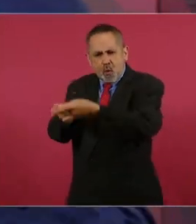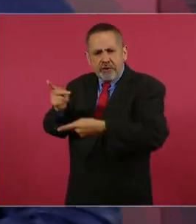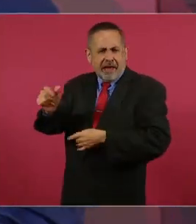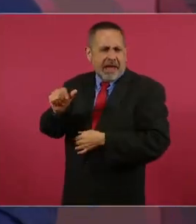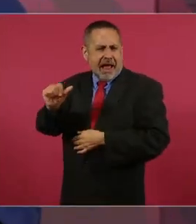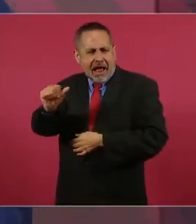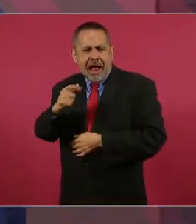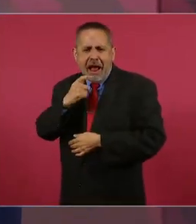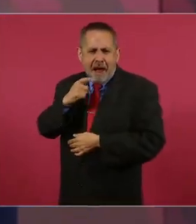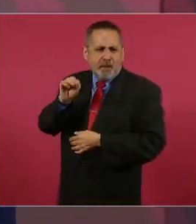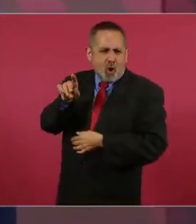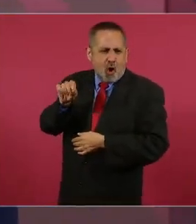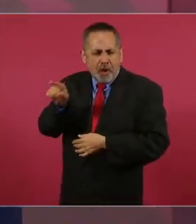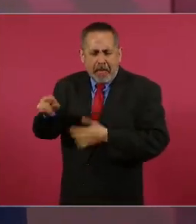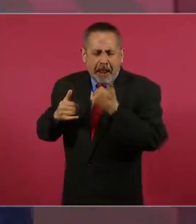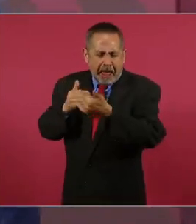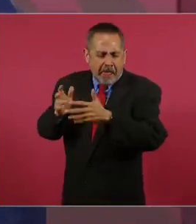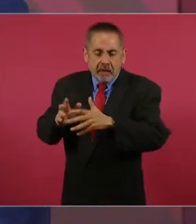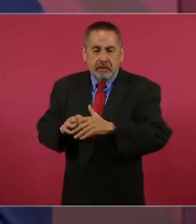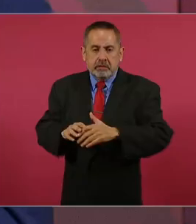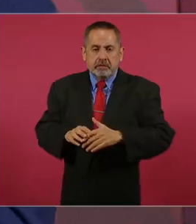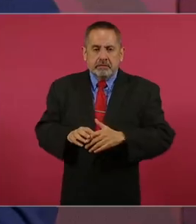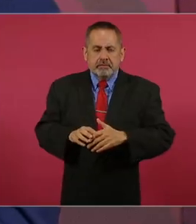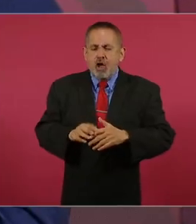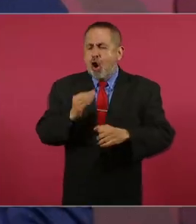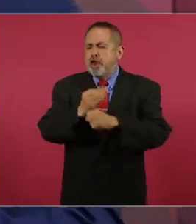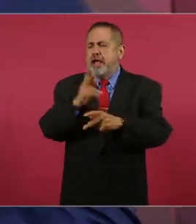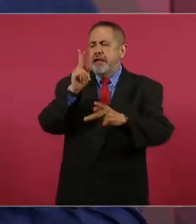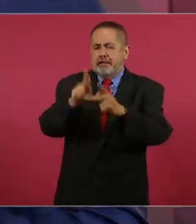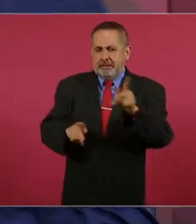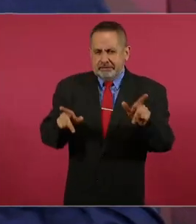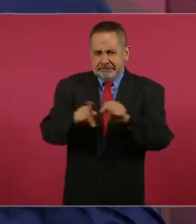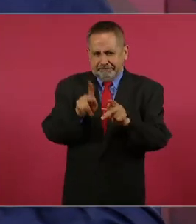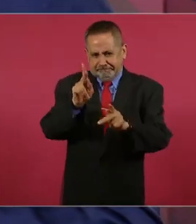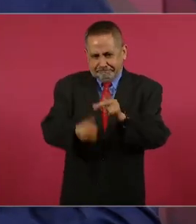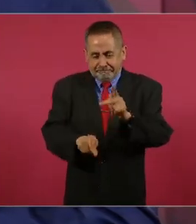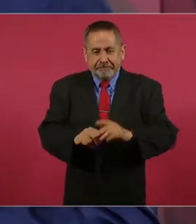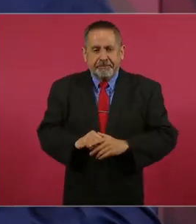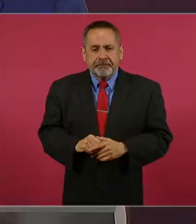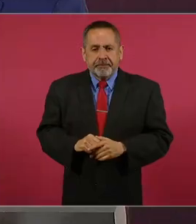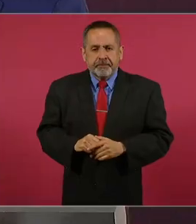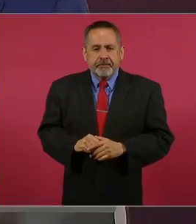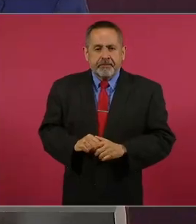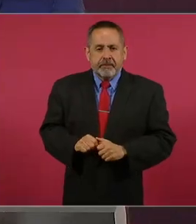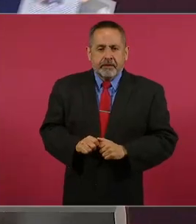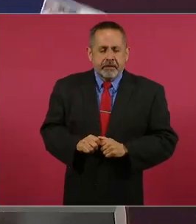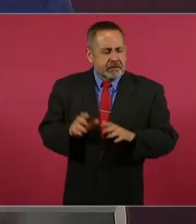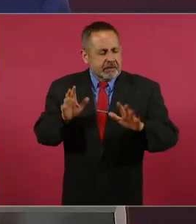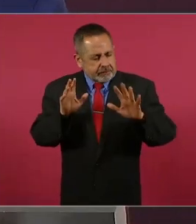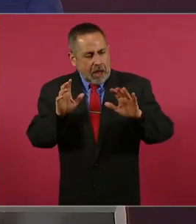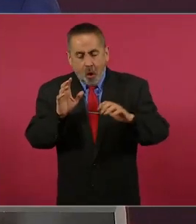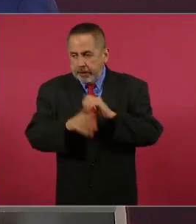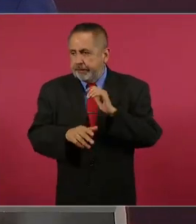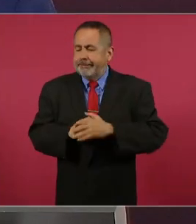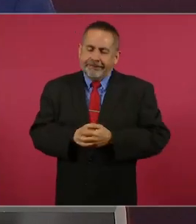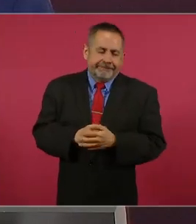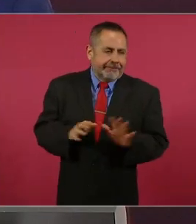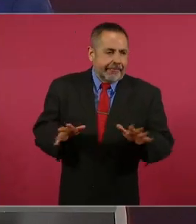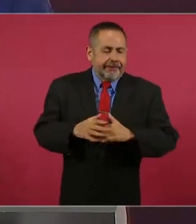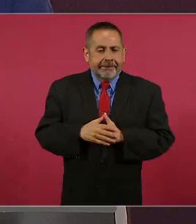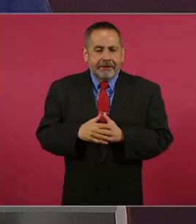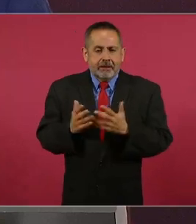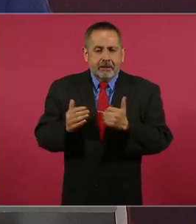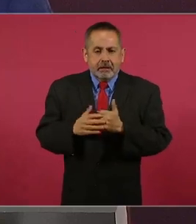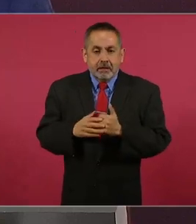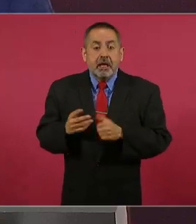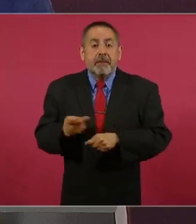quieran. Y nos vamos a un corte comercial y ya regresamos.